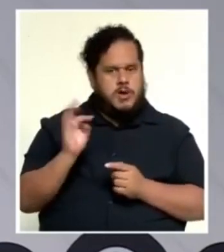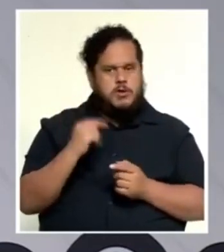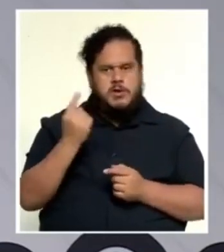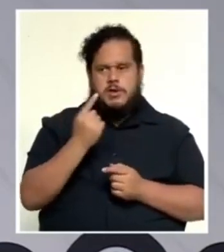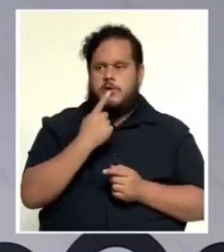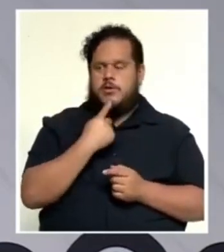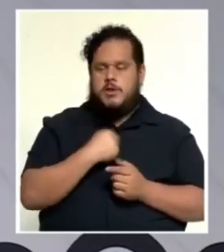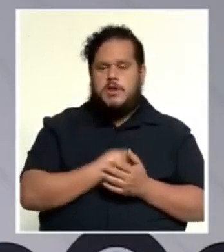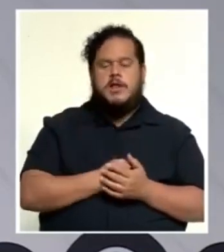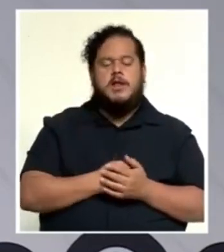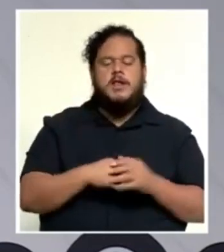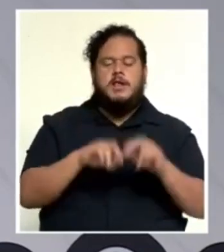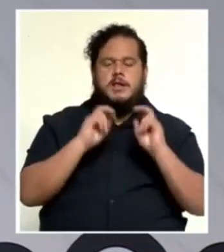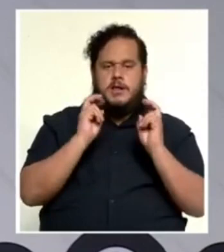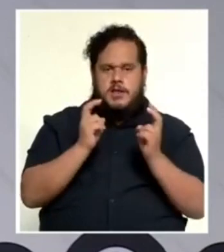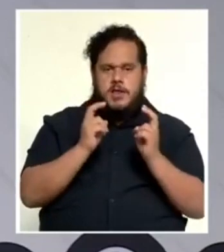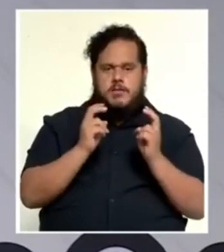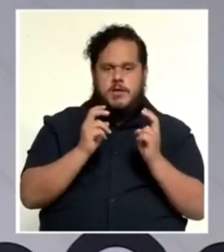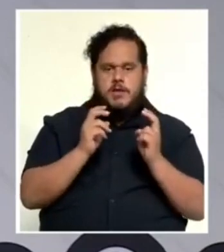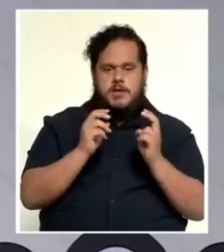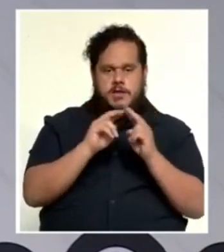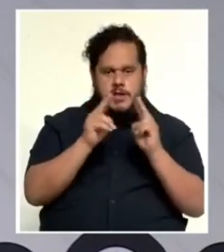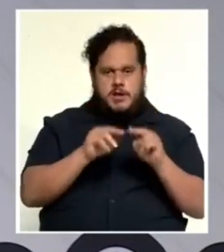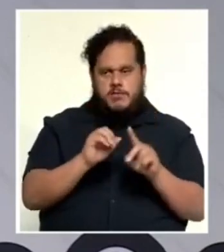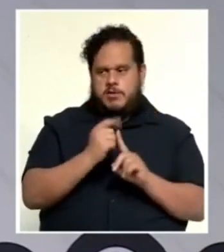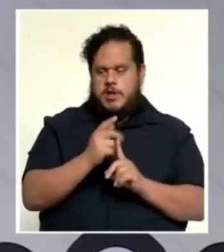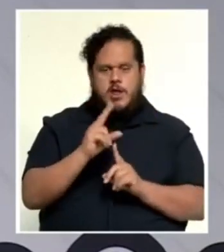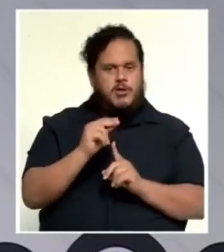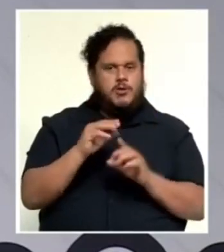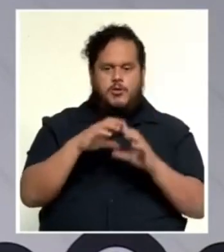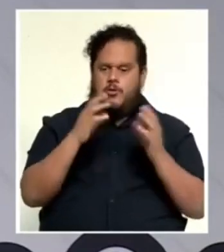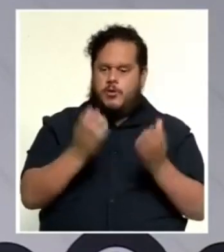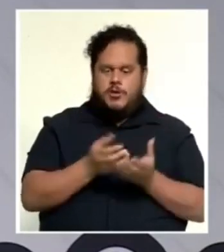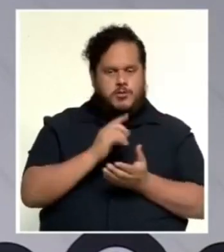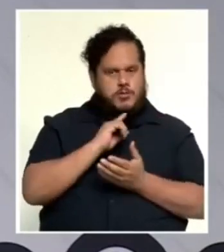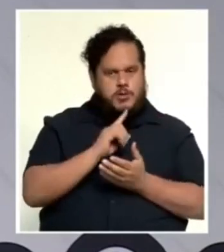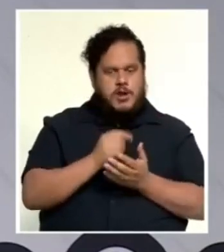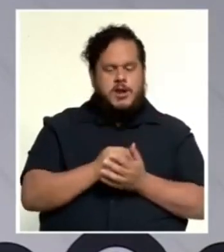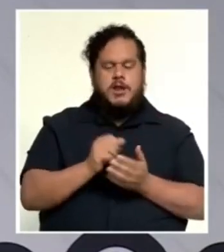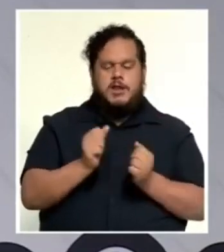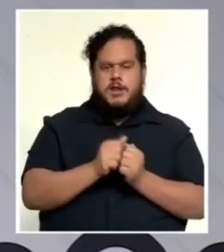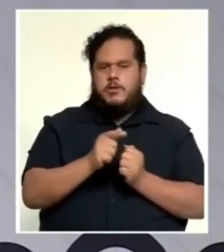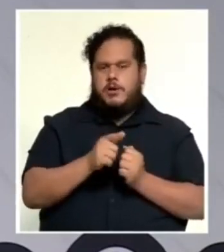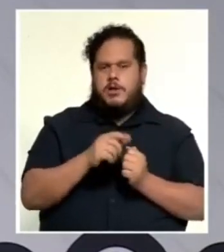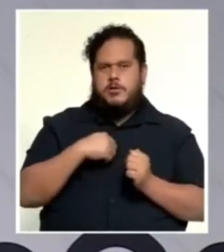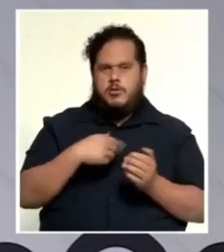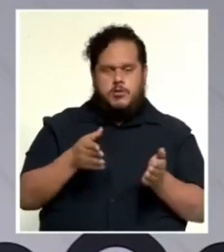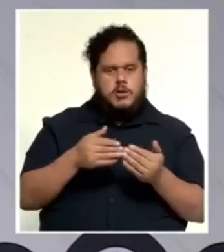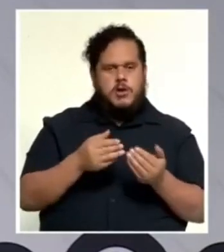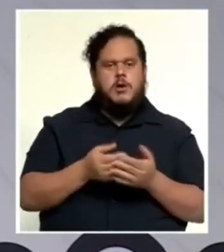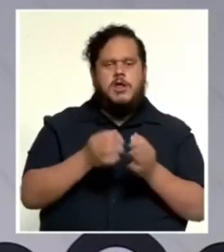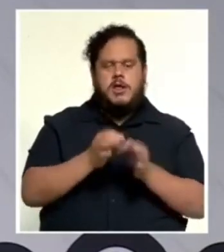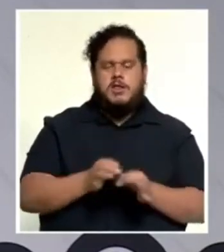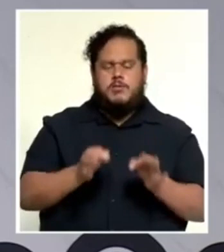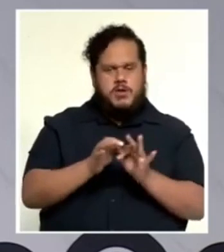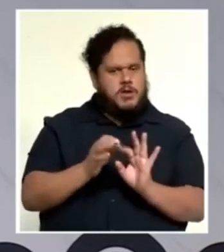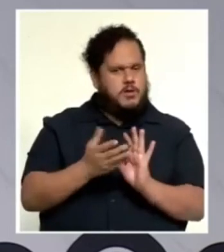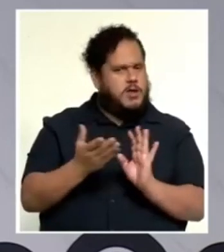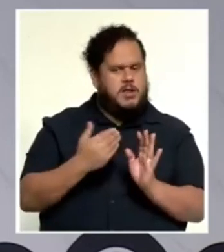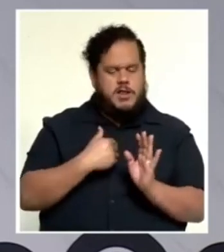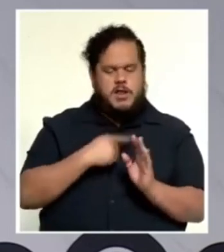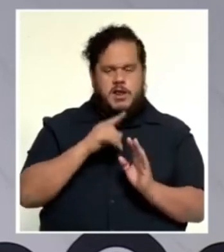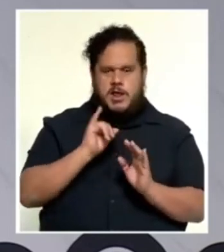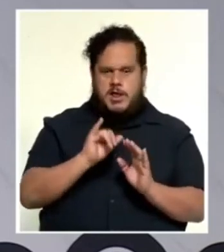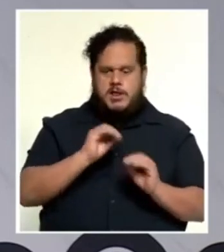nos decía que el tema de las redes sociales no es el mundo real. Y con esto cierro, yo creo que es importantísimo justamente, Vilma, tener esa